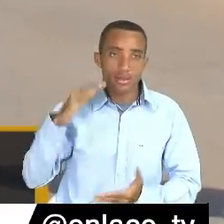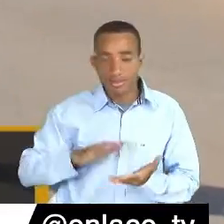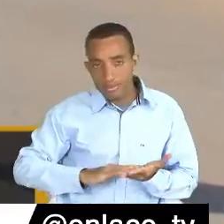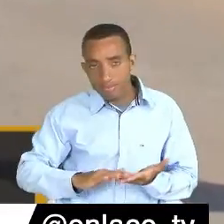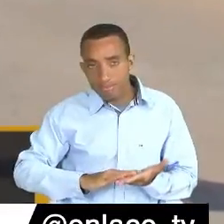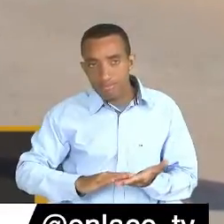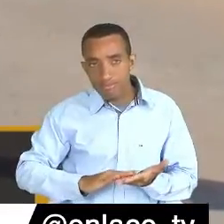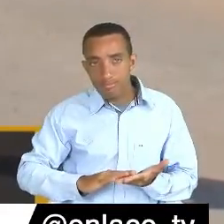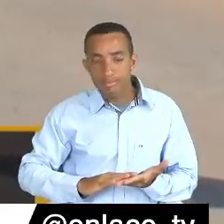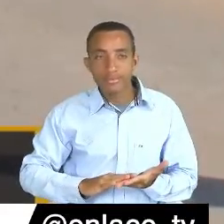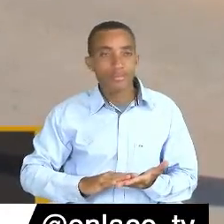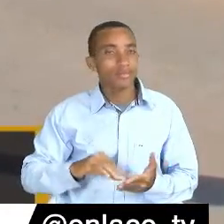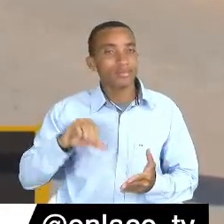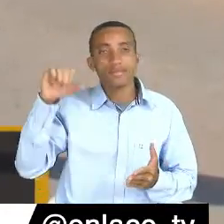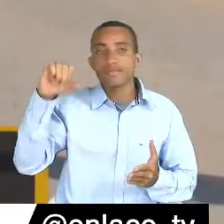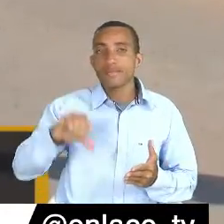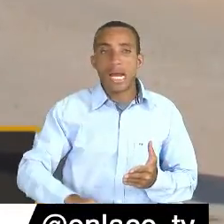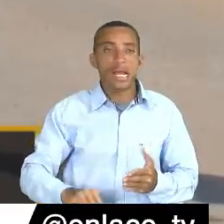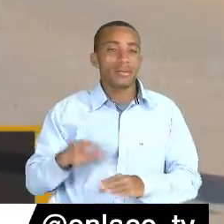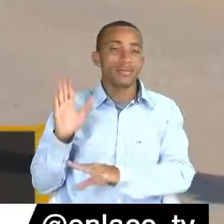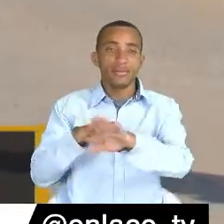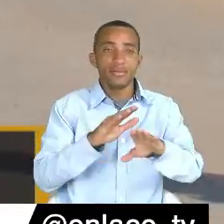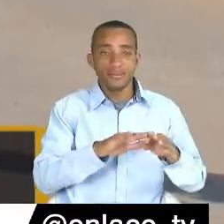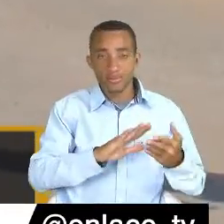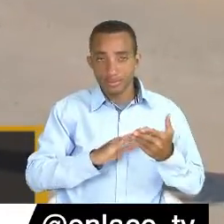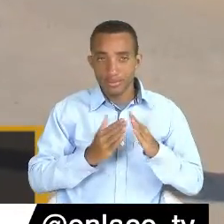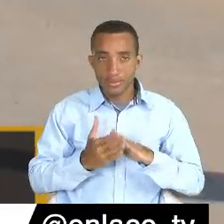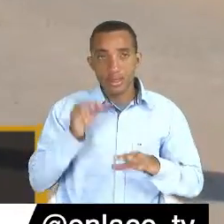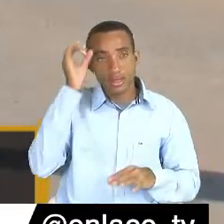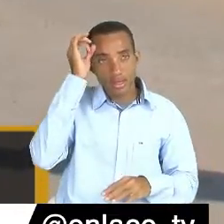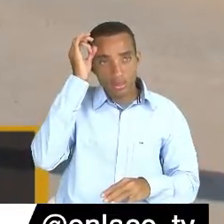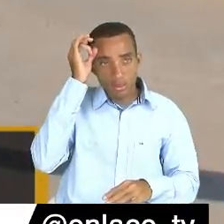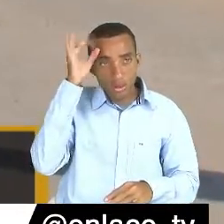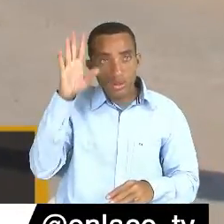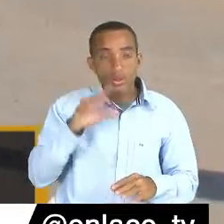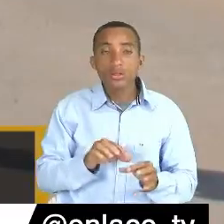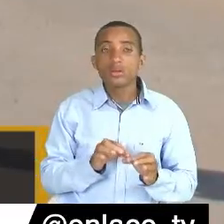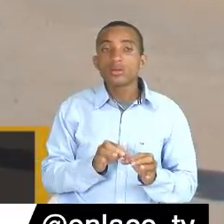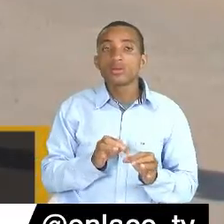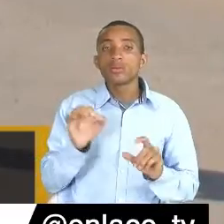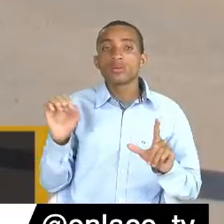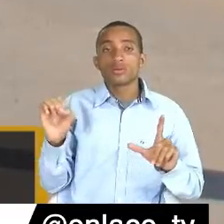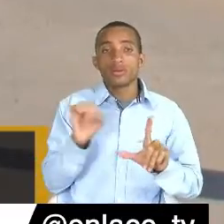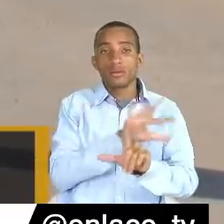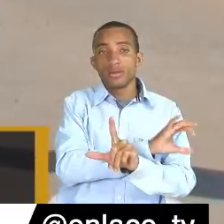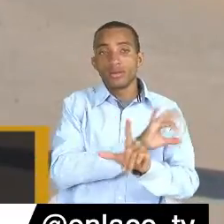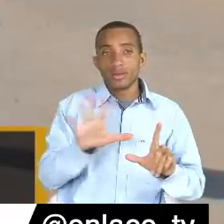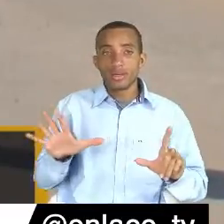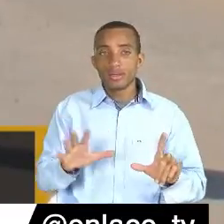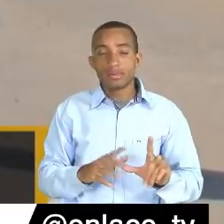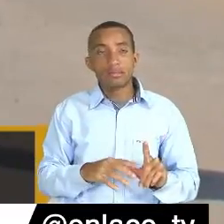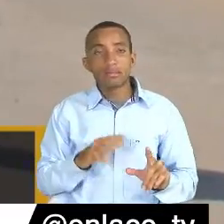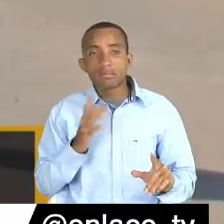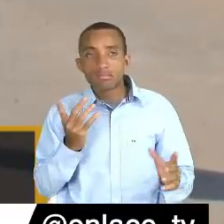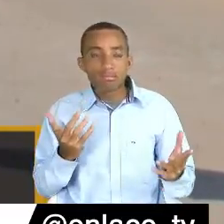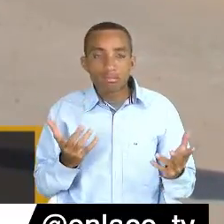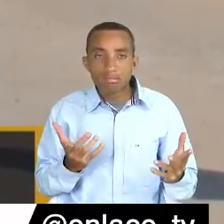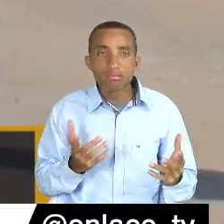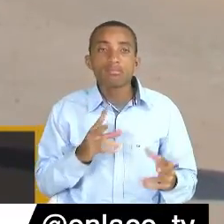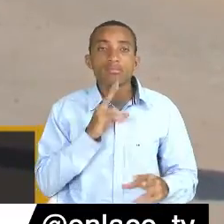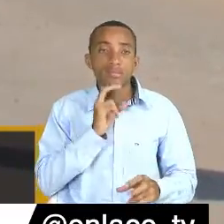el llamado de la comunidad es a prestarle atención porque podría quedar incomunicado el corregimiento del Llanito por el peligro que representa